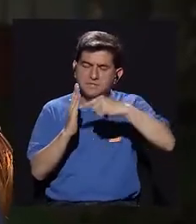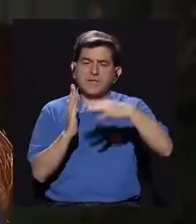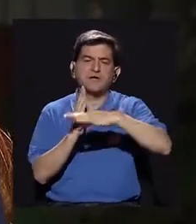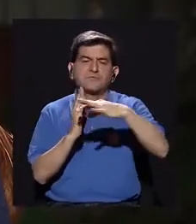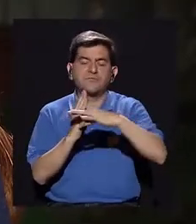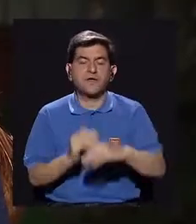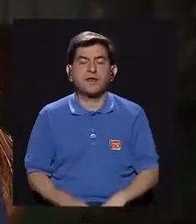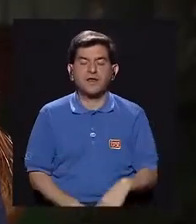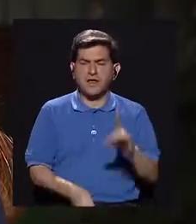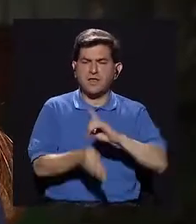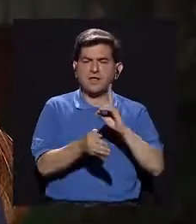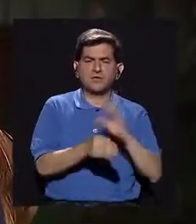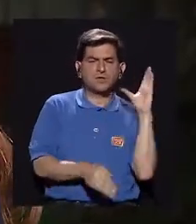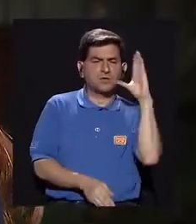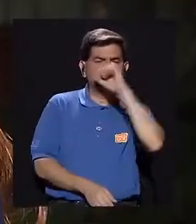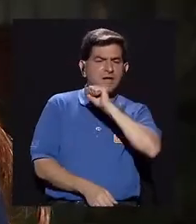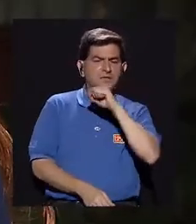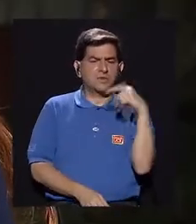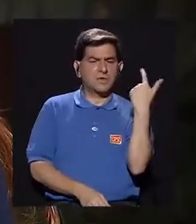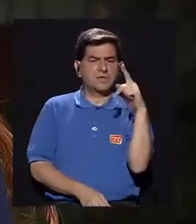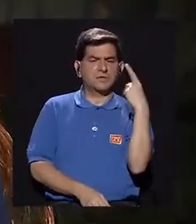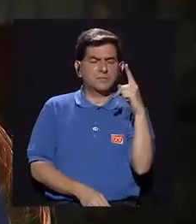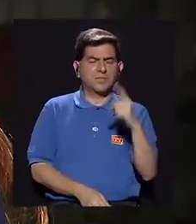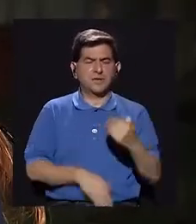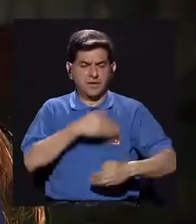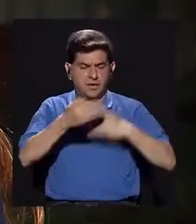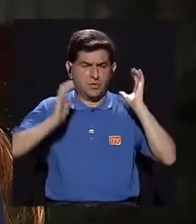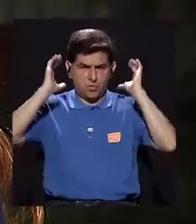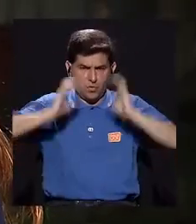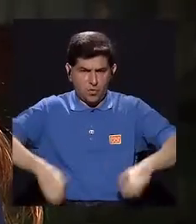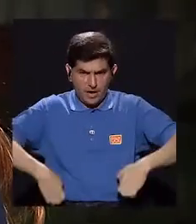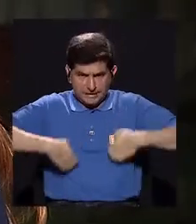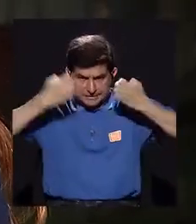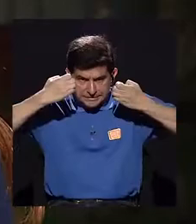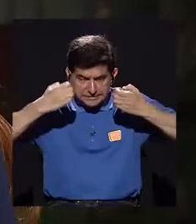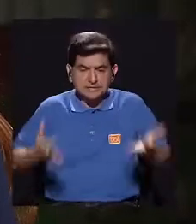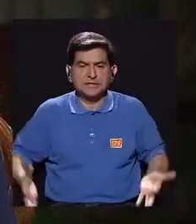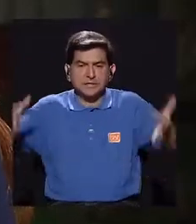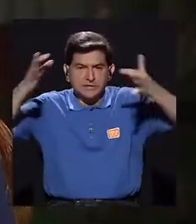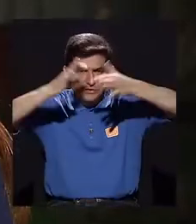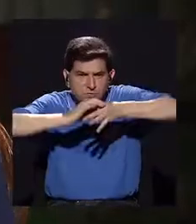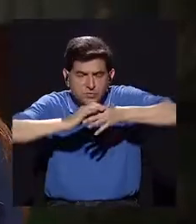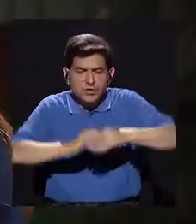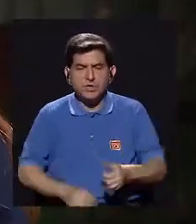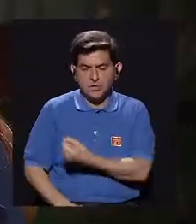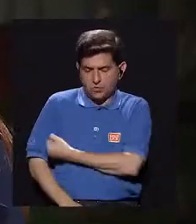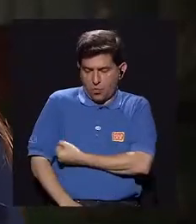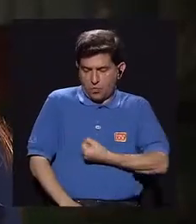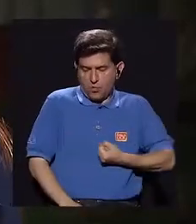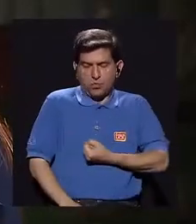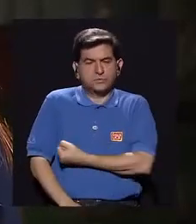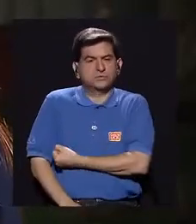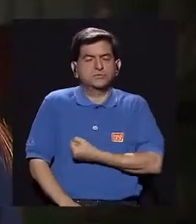se va a ir orientando si están estos factores de riesgo metabólico, ¿verdad? Y asociado a esto va a ser un ultrasonido de abdomen,